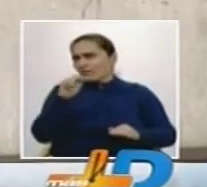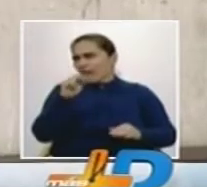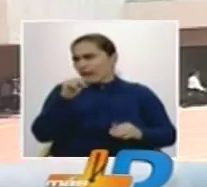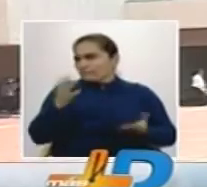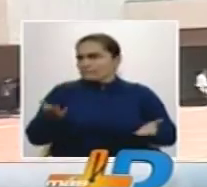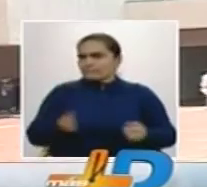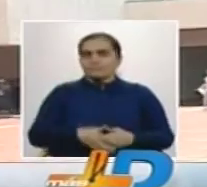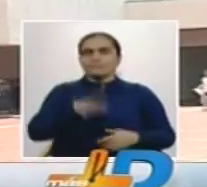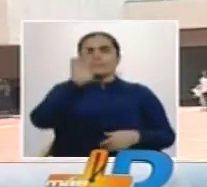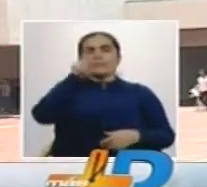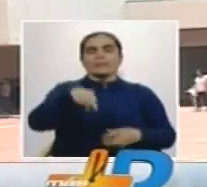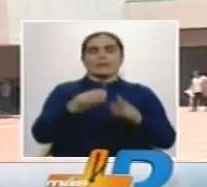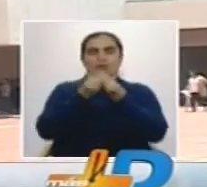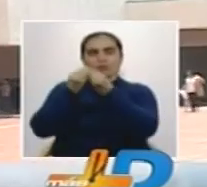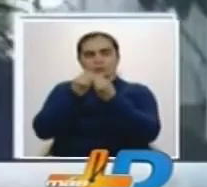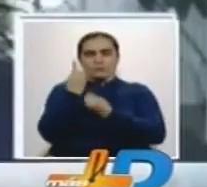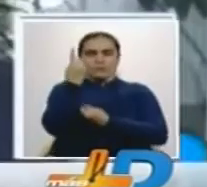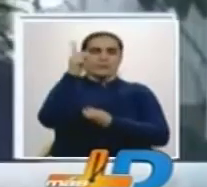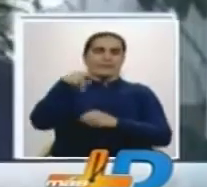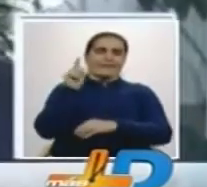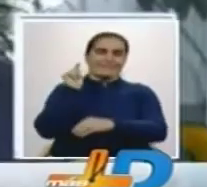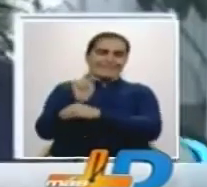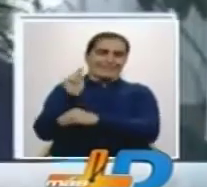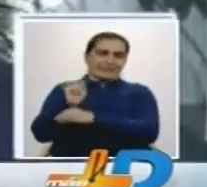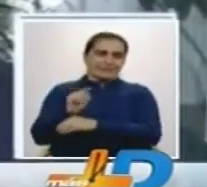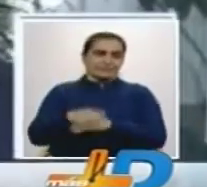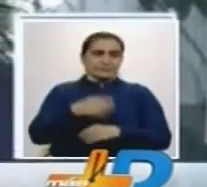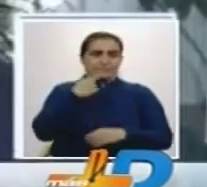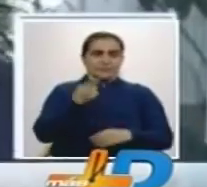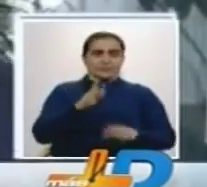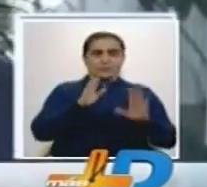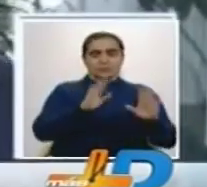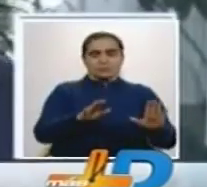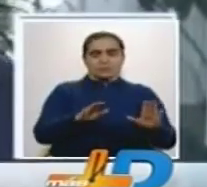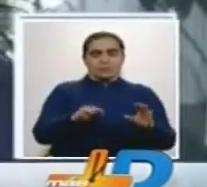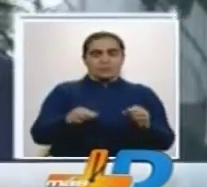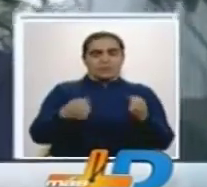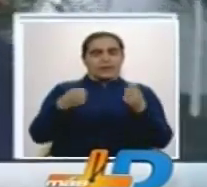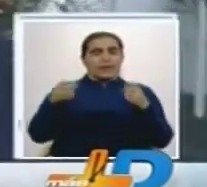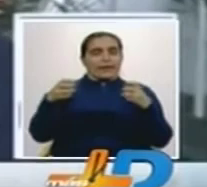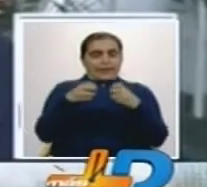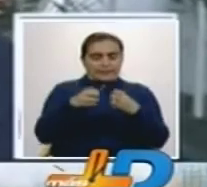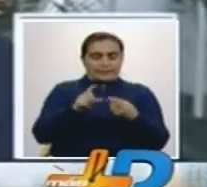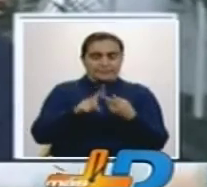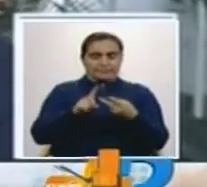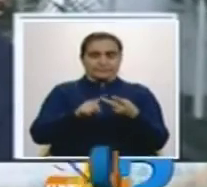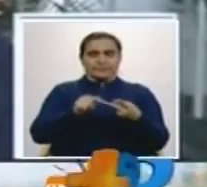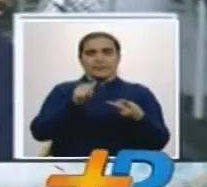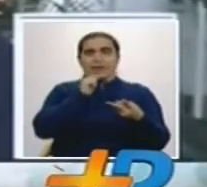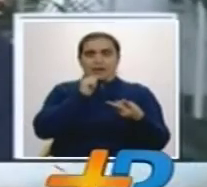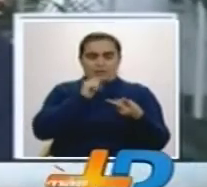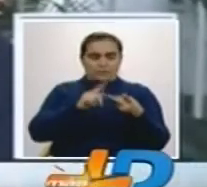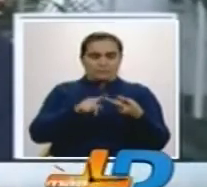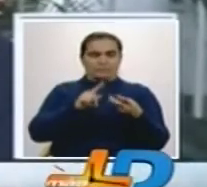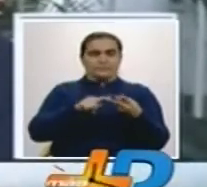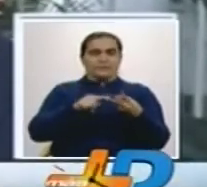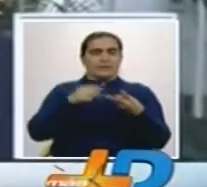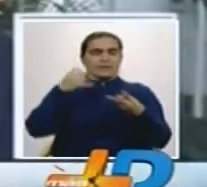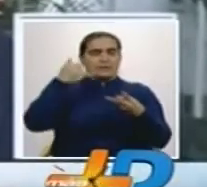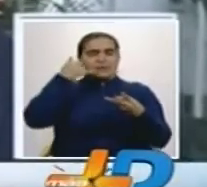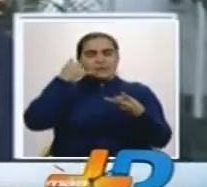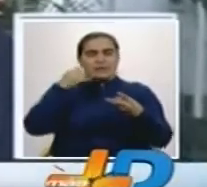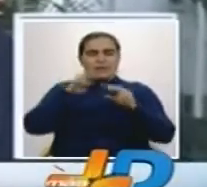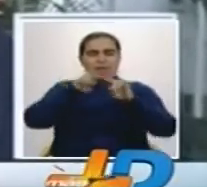Caleño también se escucharon varias críticas. Si la empresa en los componentes de energía, en los componentes de agua y telecomunicaciones estamos perdiendo recursos,